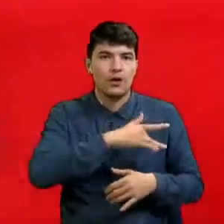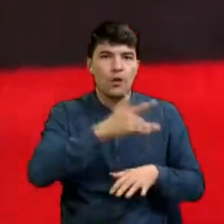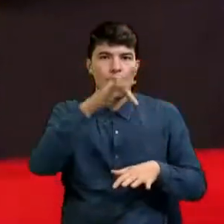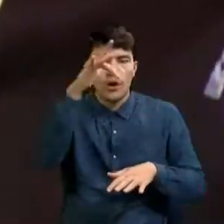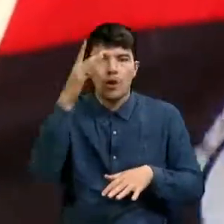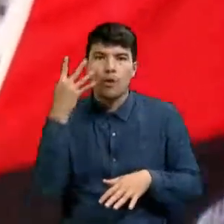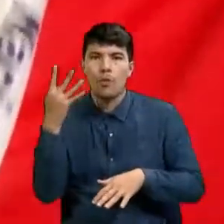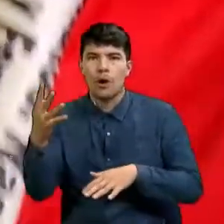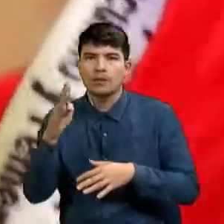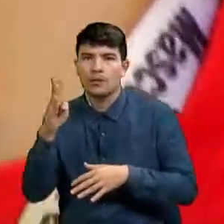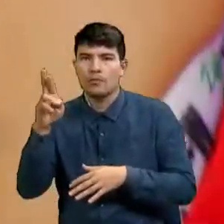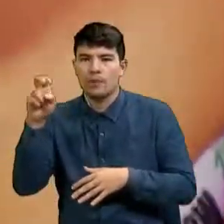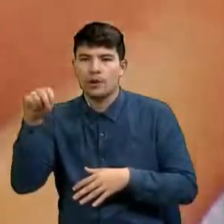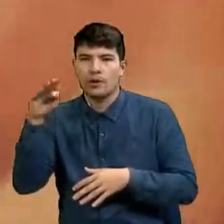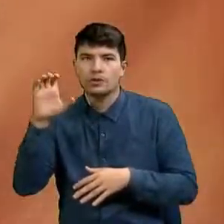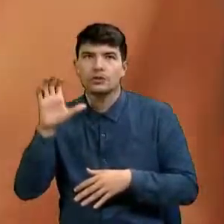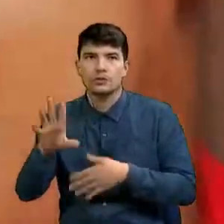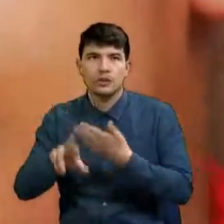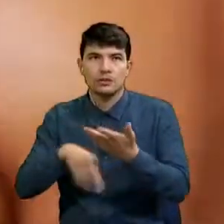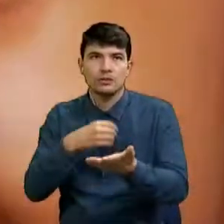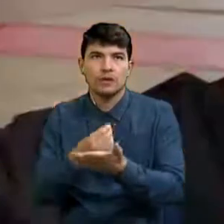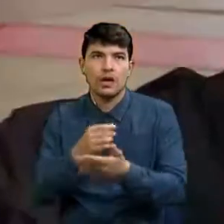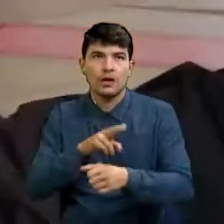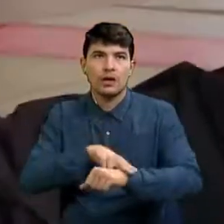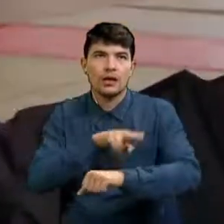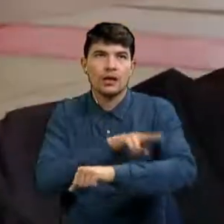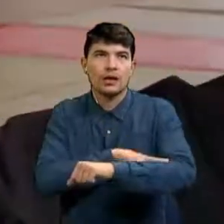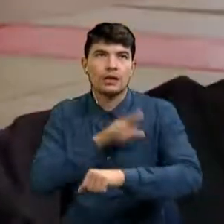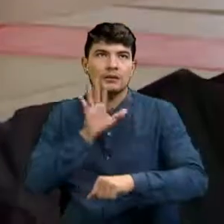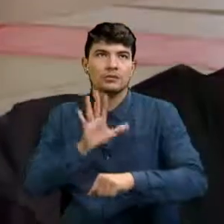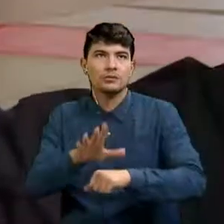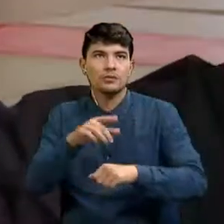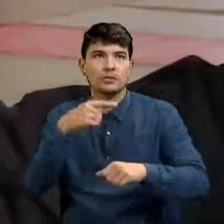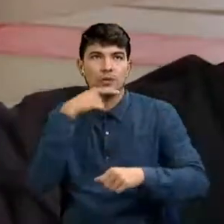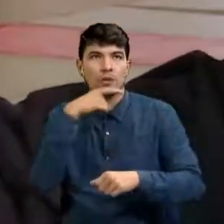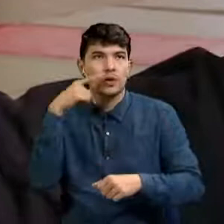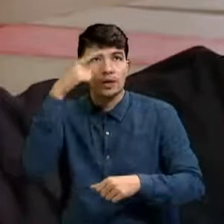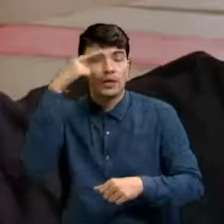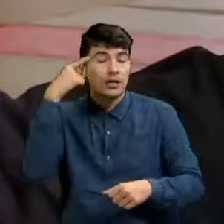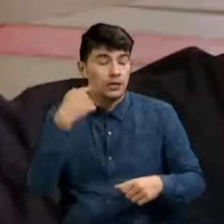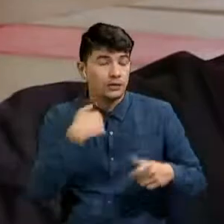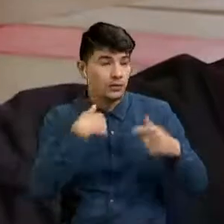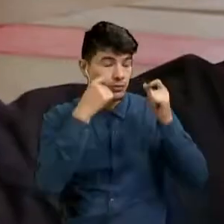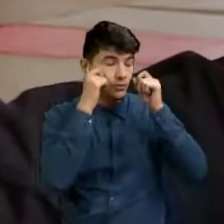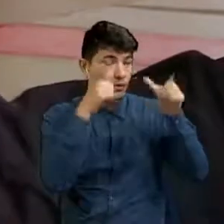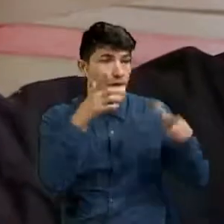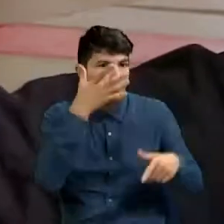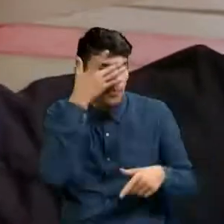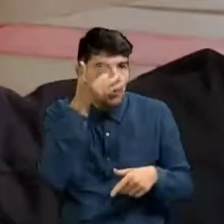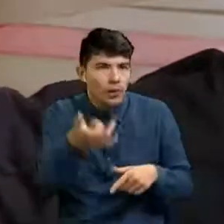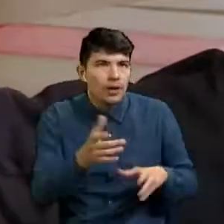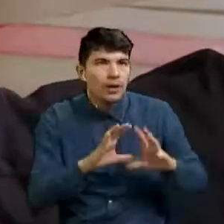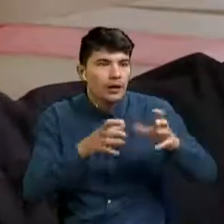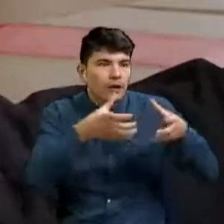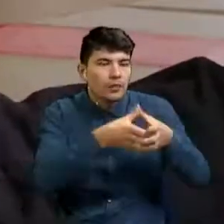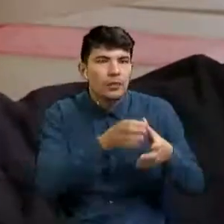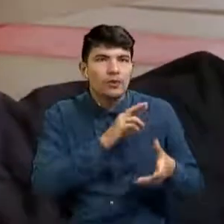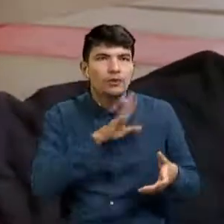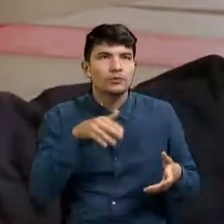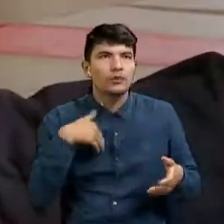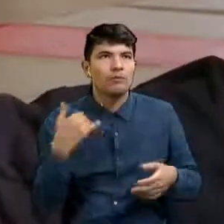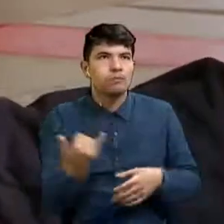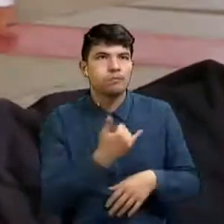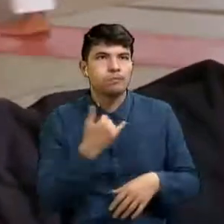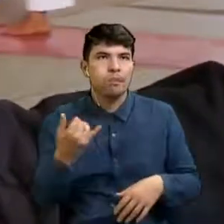cuatro de bronce fue el balance de la delegación rojinegra verdad pero también quedé muy sorprendida porque el grupo del grupo de nosotros hay